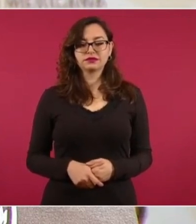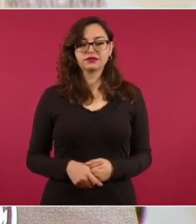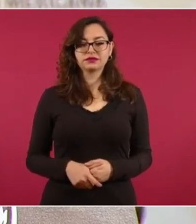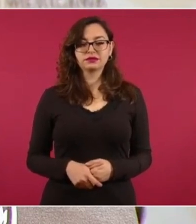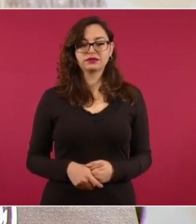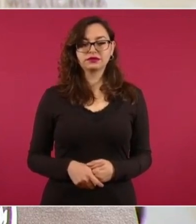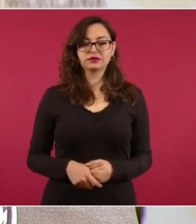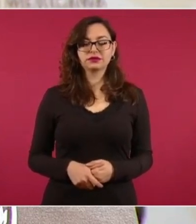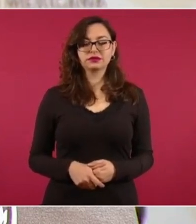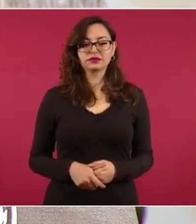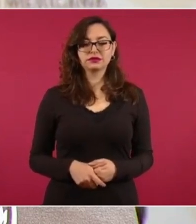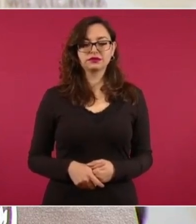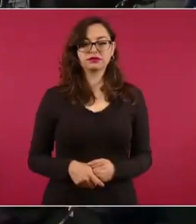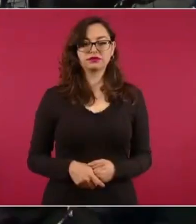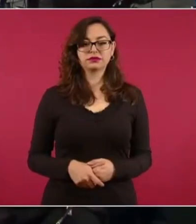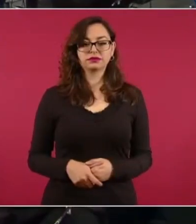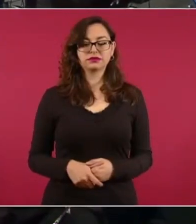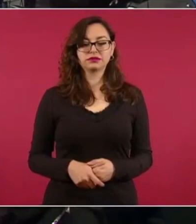el